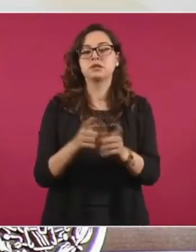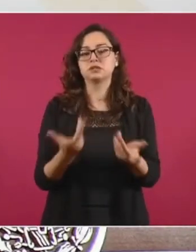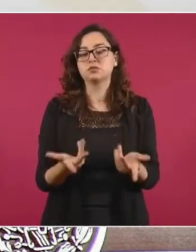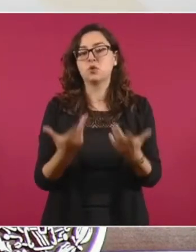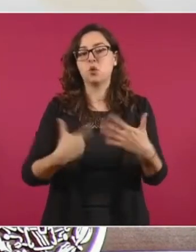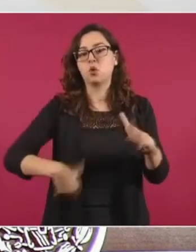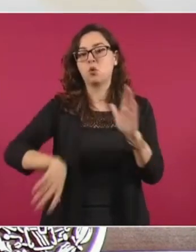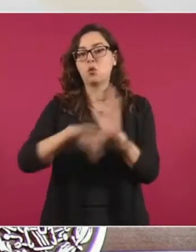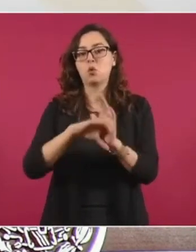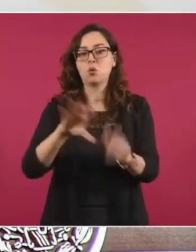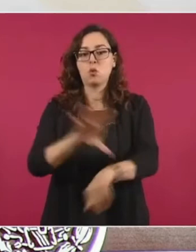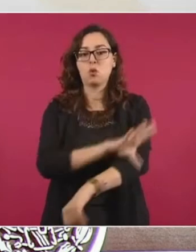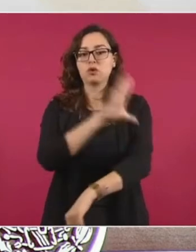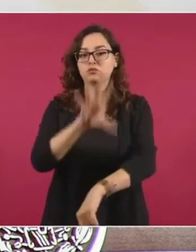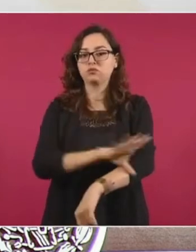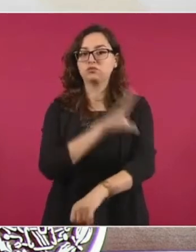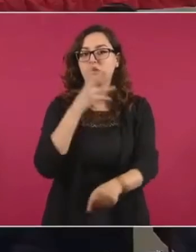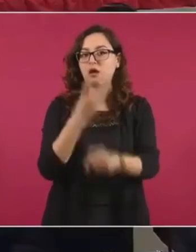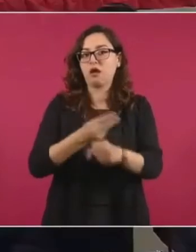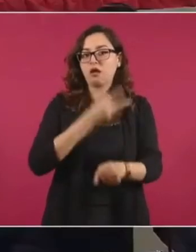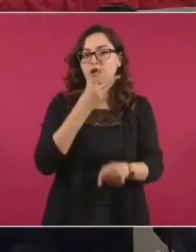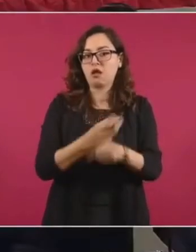está concluida al 100%.